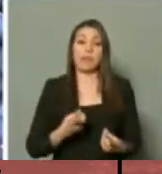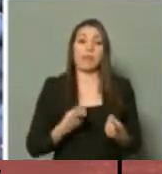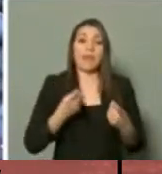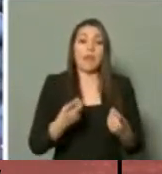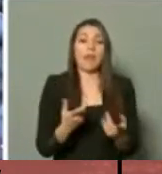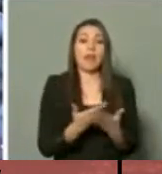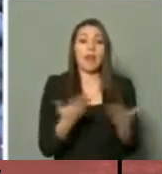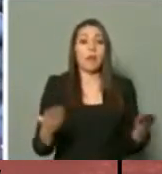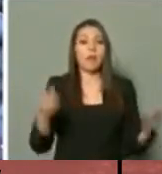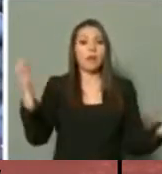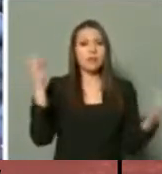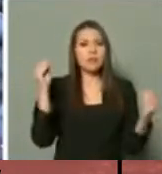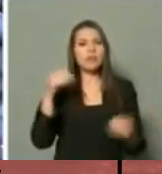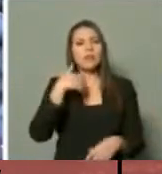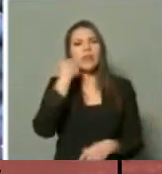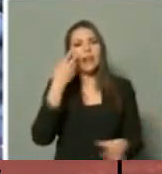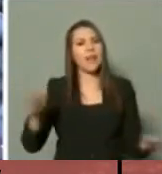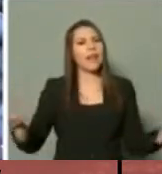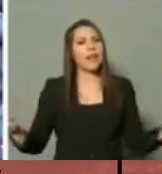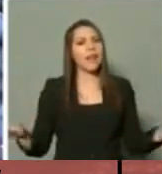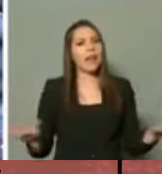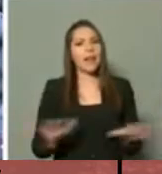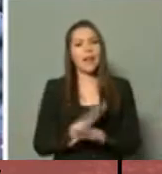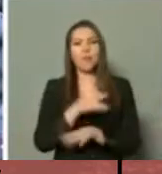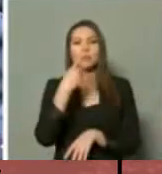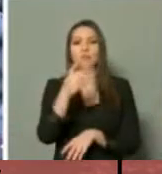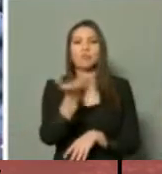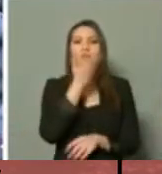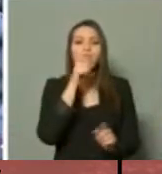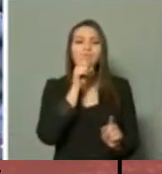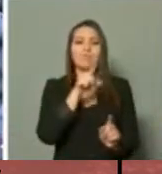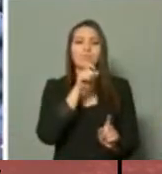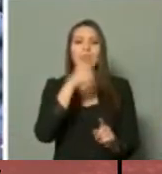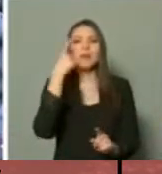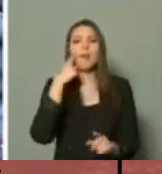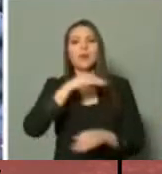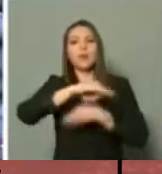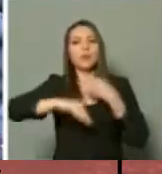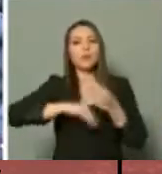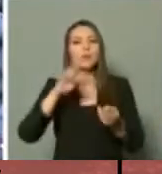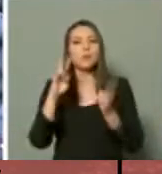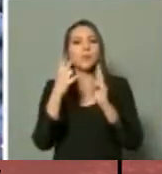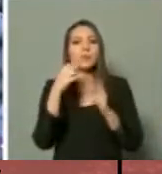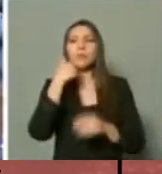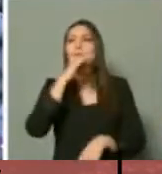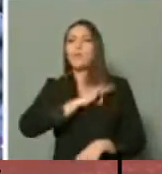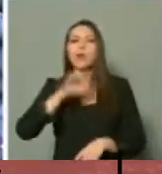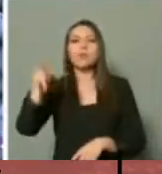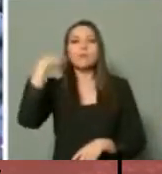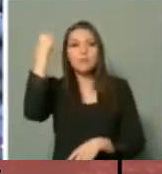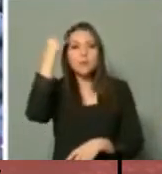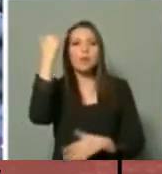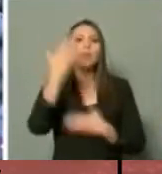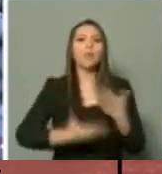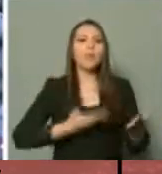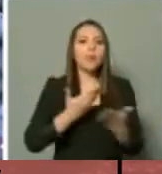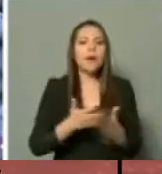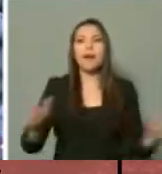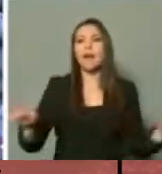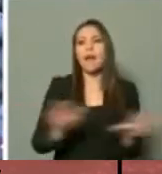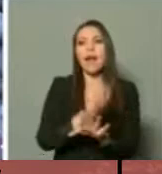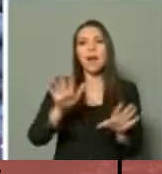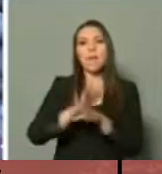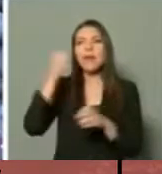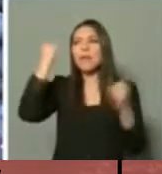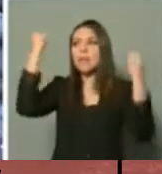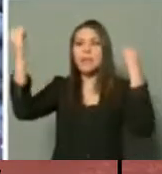posibilidad de cambiar el formato y que los vecinos puedan proponer y podamos intercambiar ideas. Quiero dejarlo en el pasado, por eso lo menciono de una